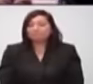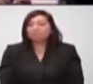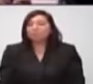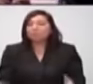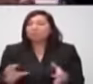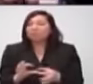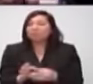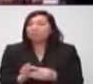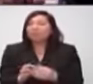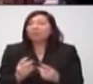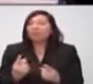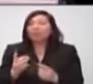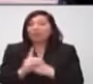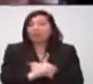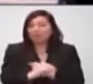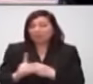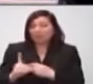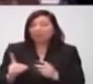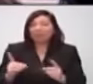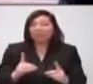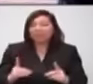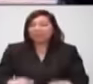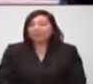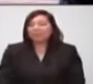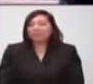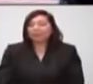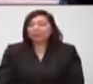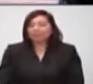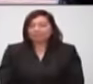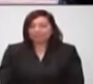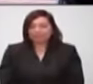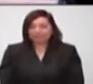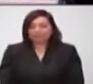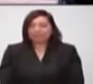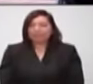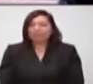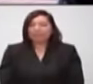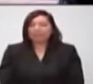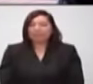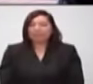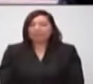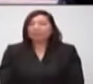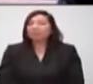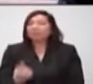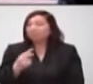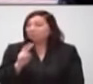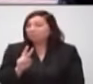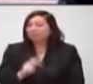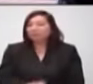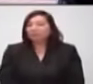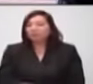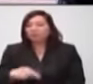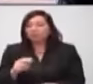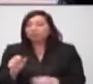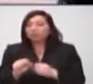conexión interdistrital. Por otro lado, no solamente hemos visto la zona